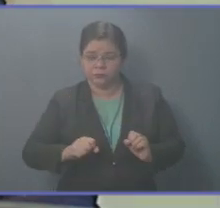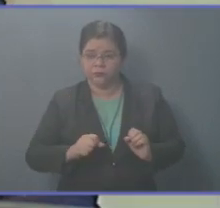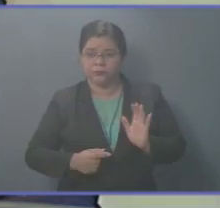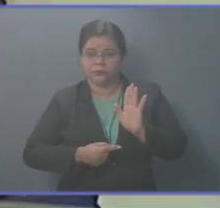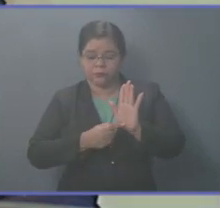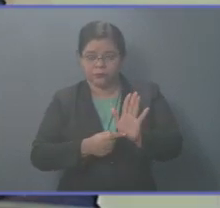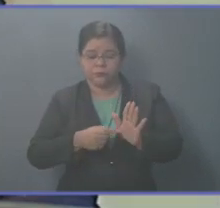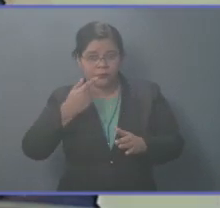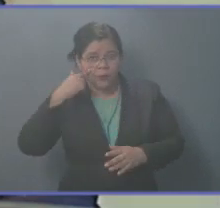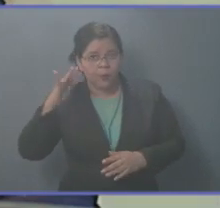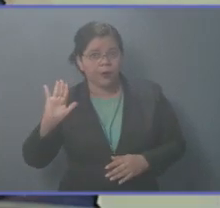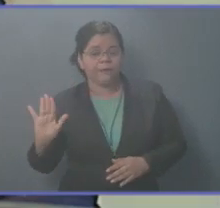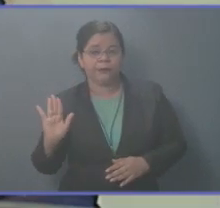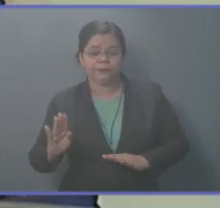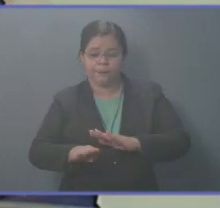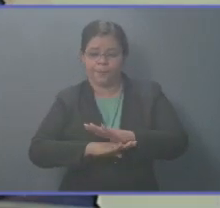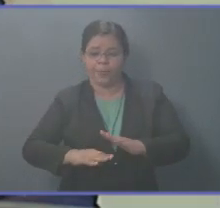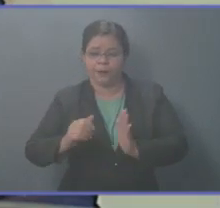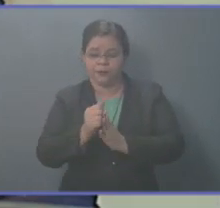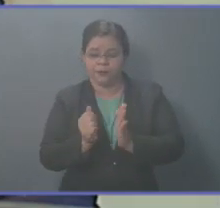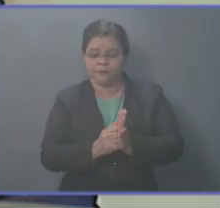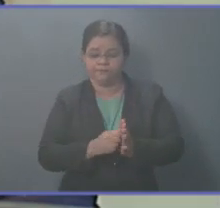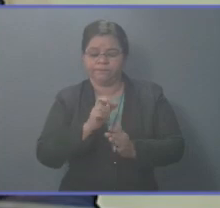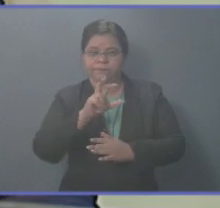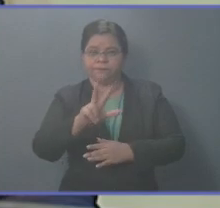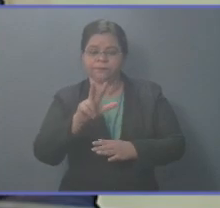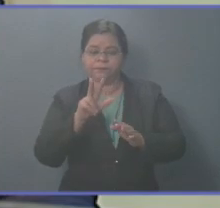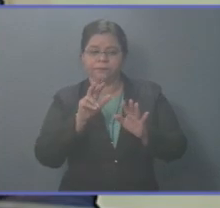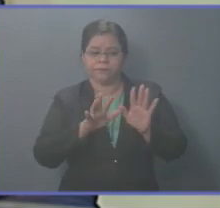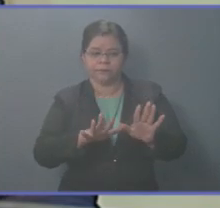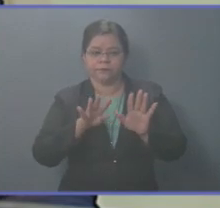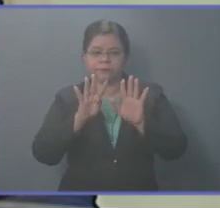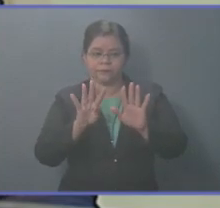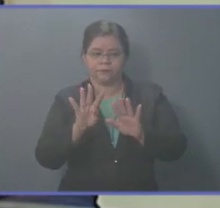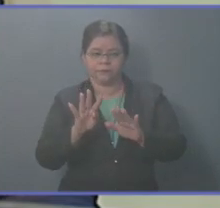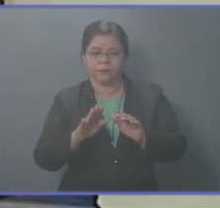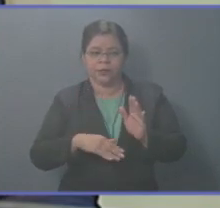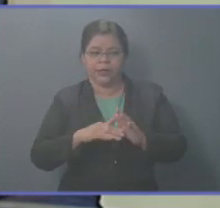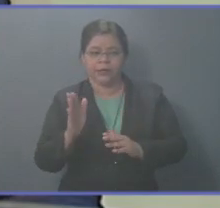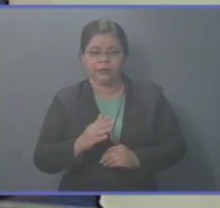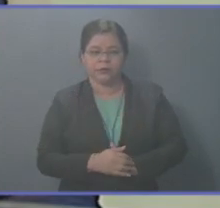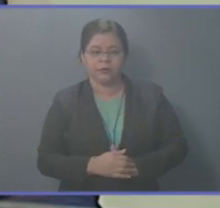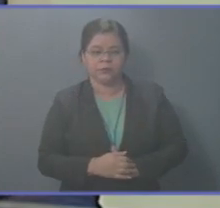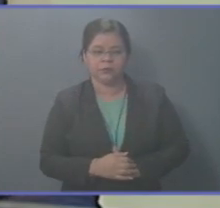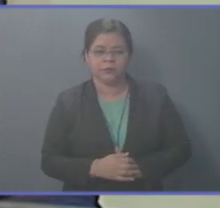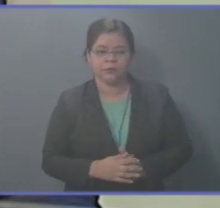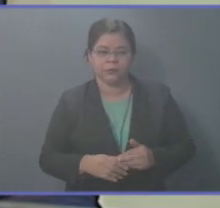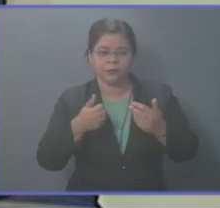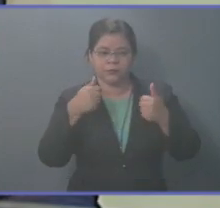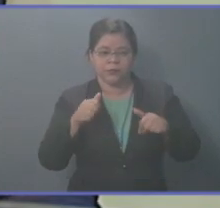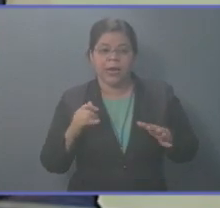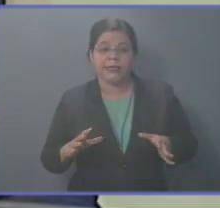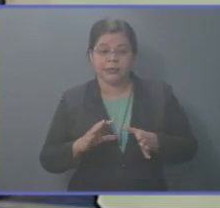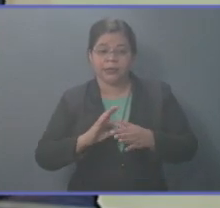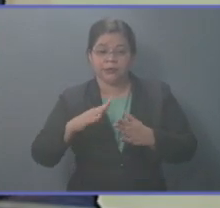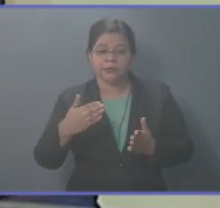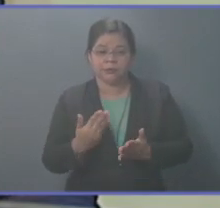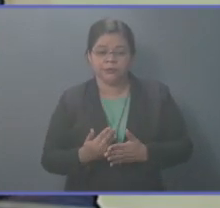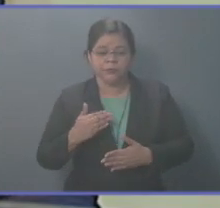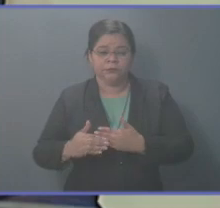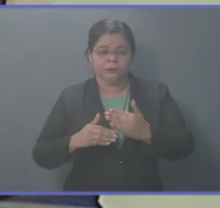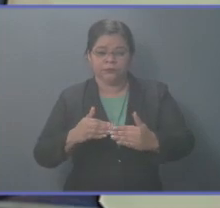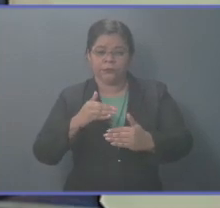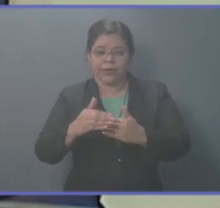de prueba, según lo dispone el artículo 314 ordinal segundo del Código de